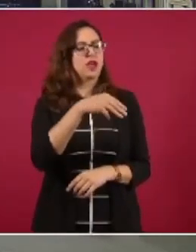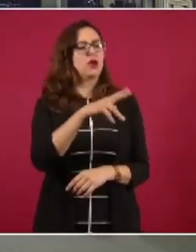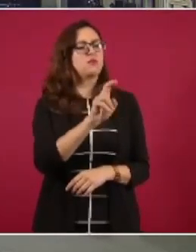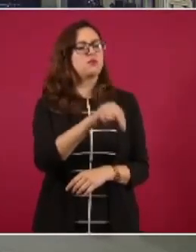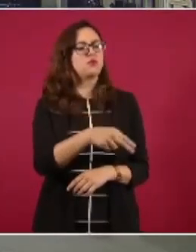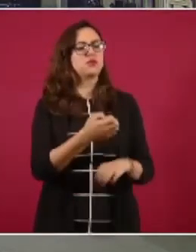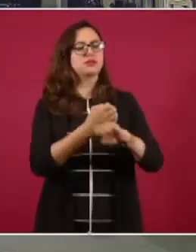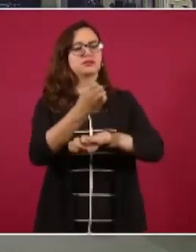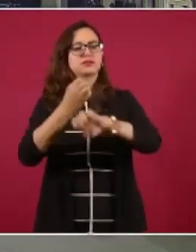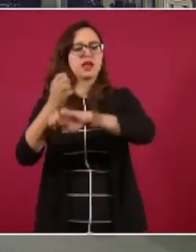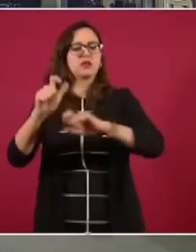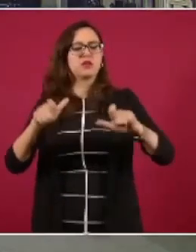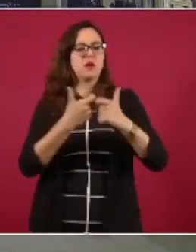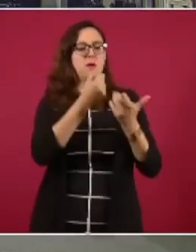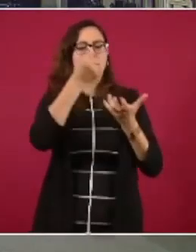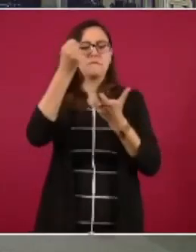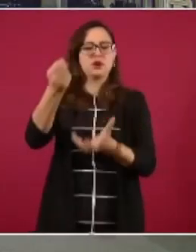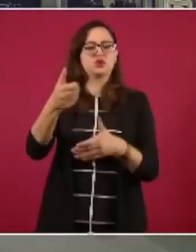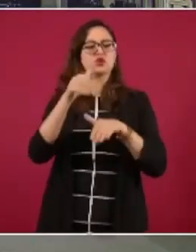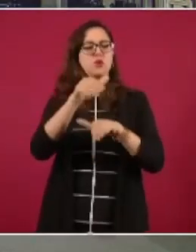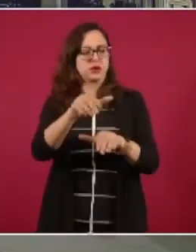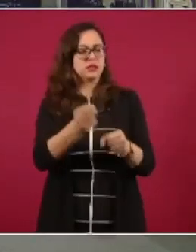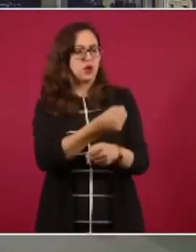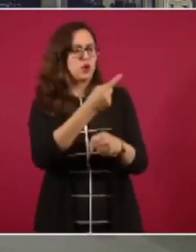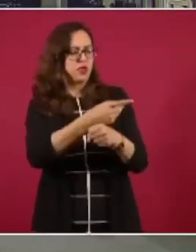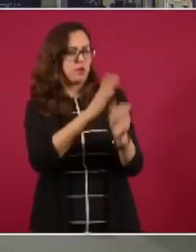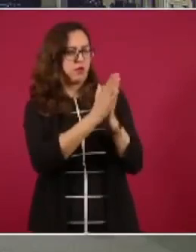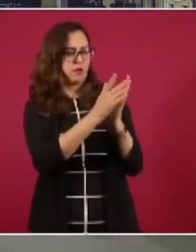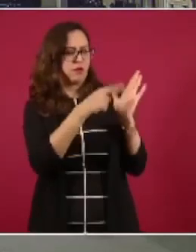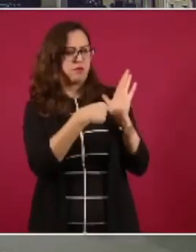los estados? Inseguridad. Sí.